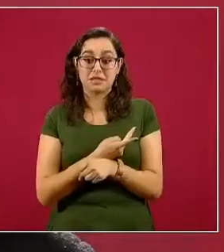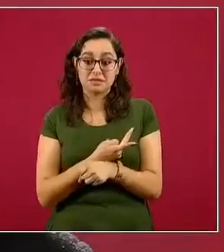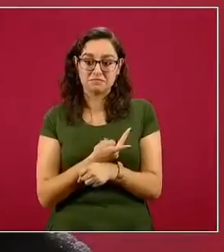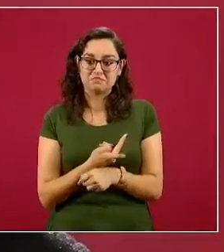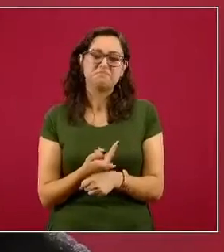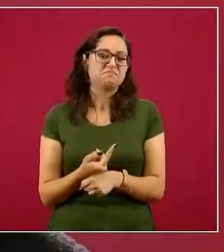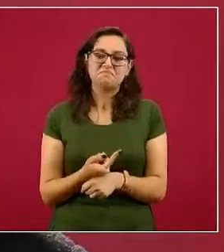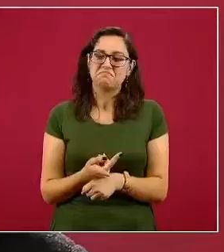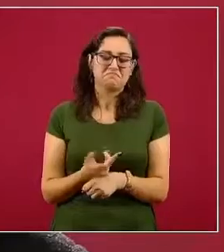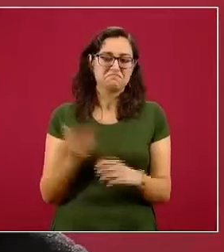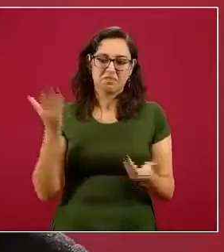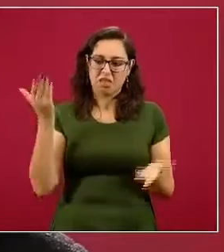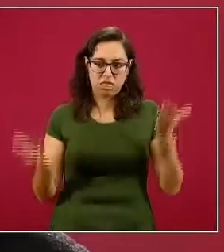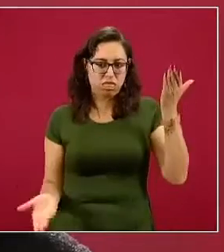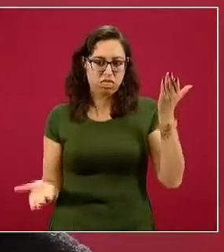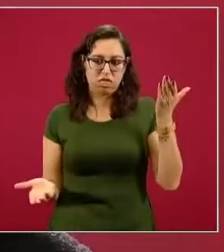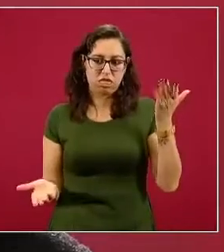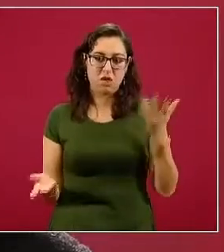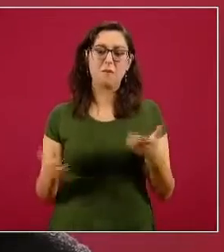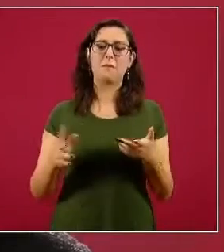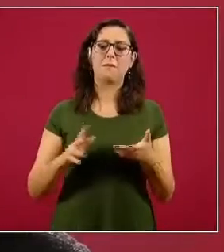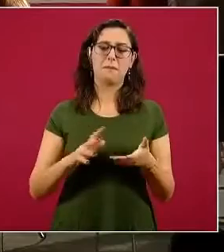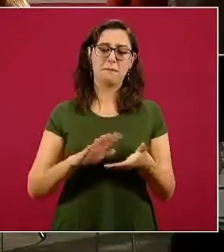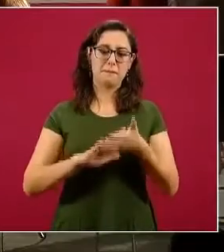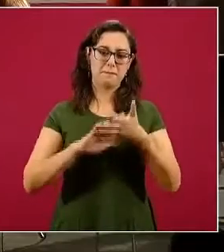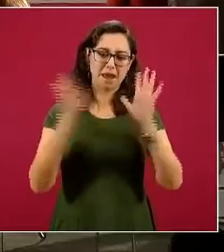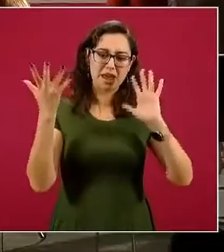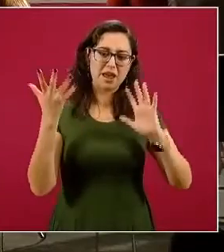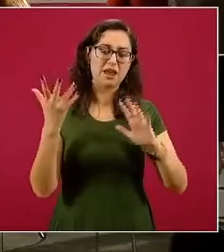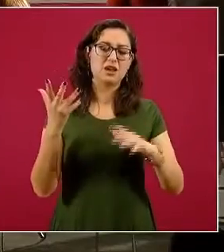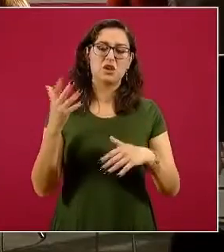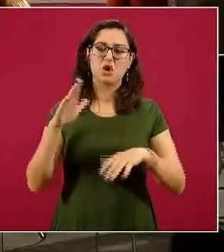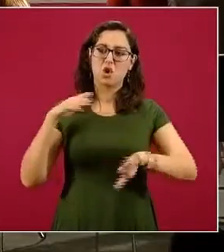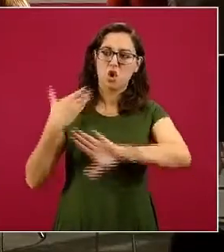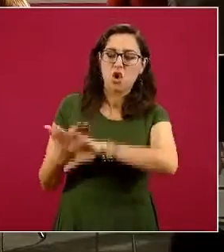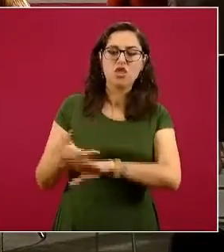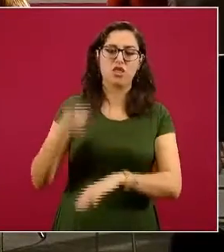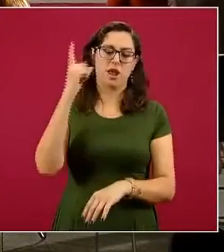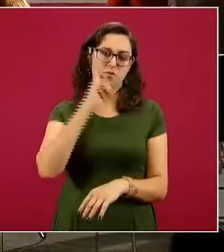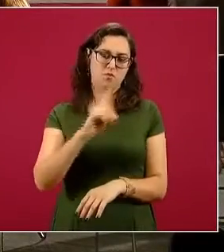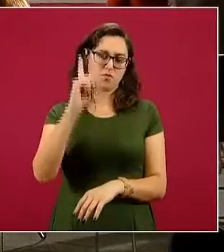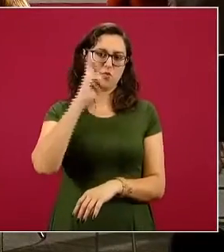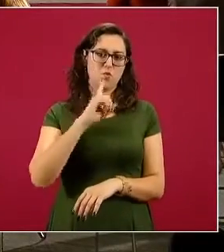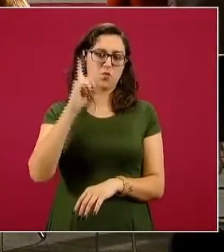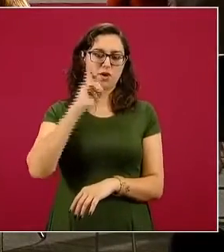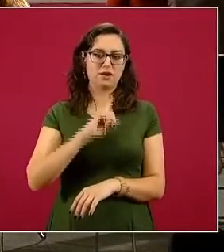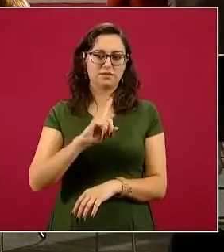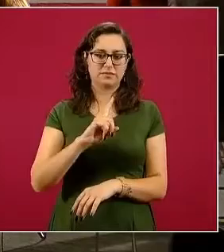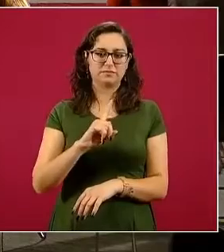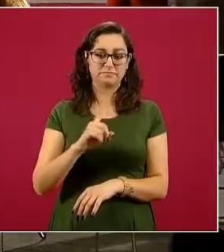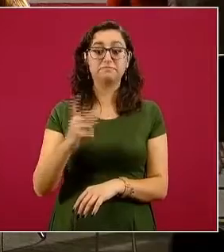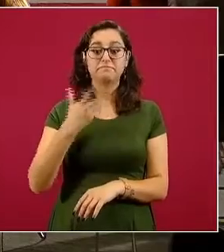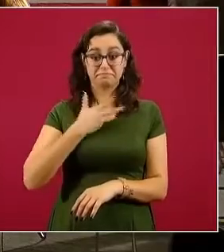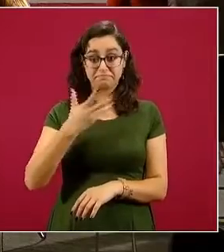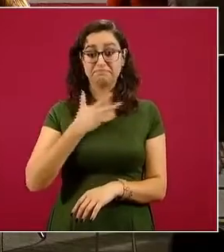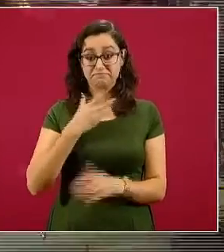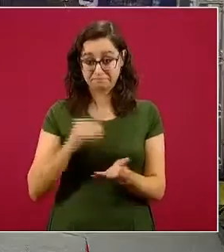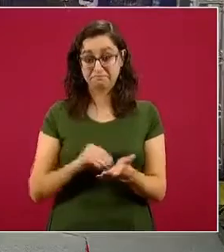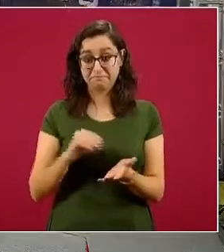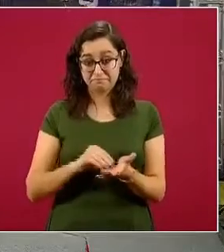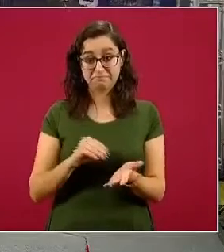mujeres. Esta es una expresión más de muchas que tenemos en el país de la desigualdad de